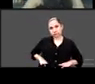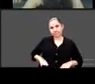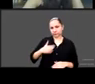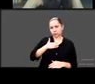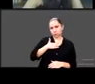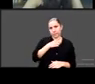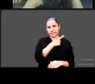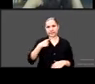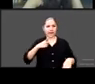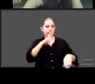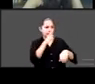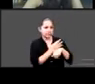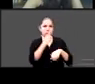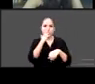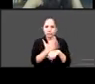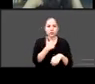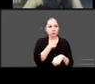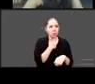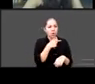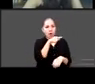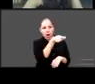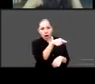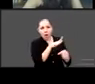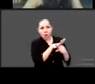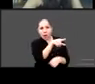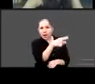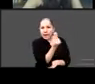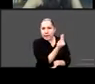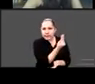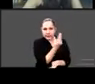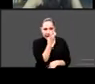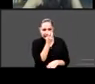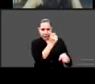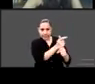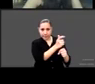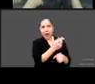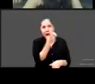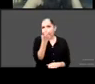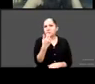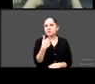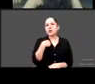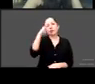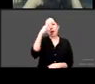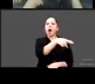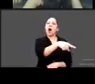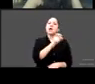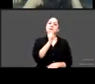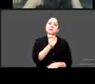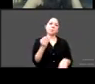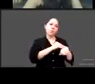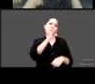es que entonces yo ya no padezco que mi hija, mi hijo, mi alumno, mi alumna se porte mal, se porte inadecuadamente.